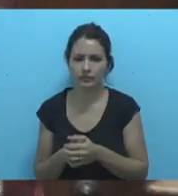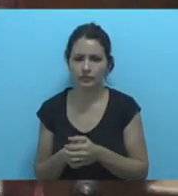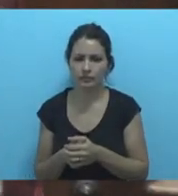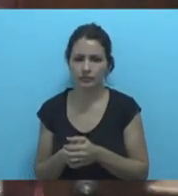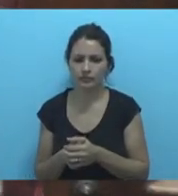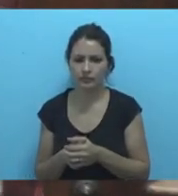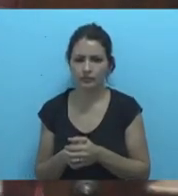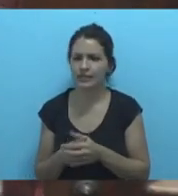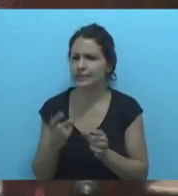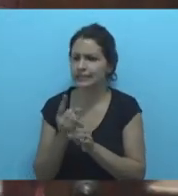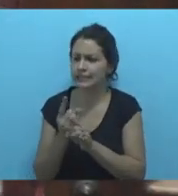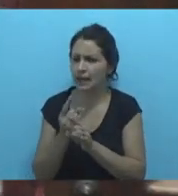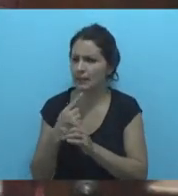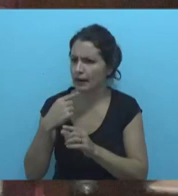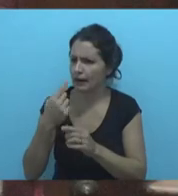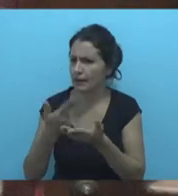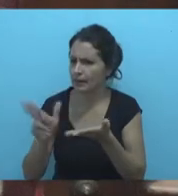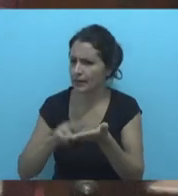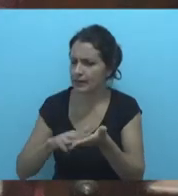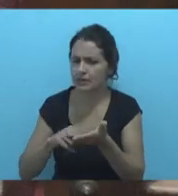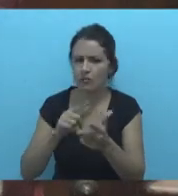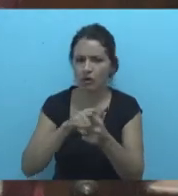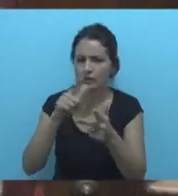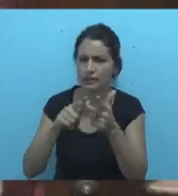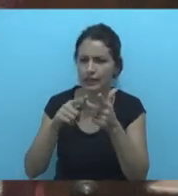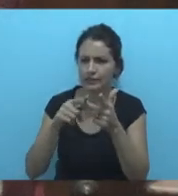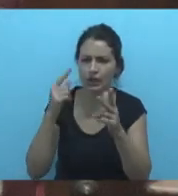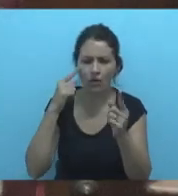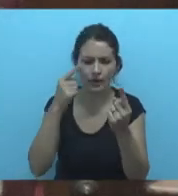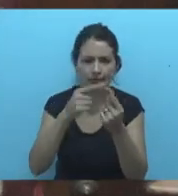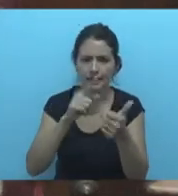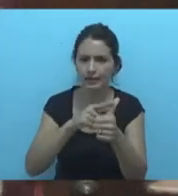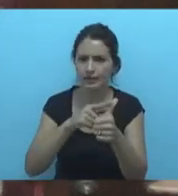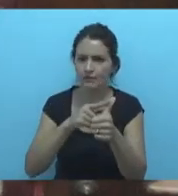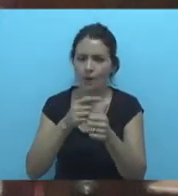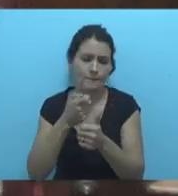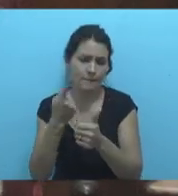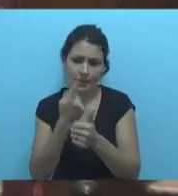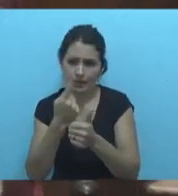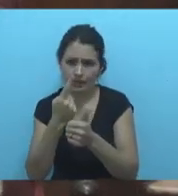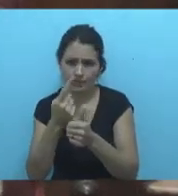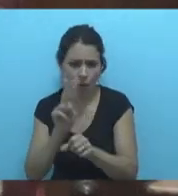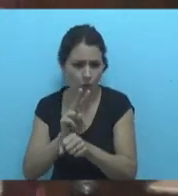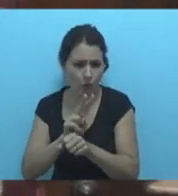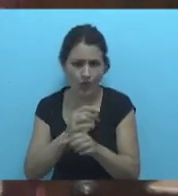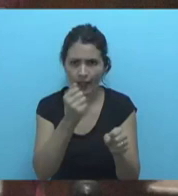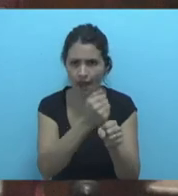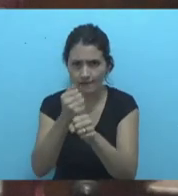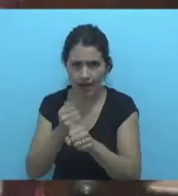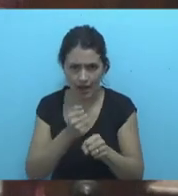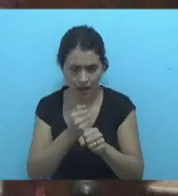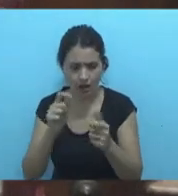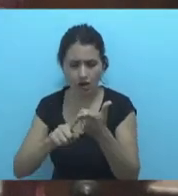tres objetivos fundamentales que le dieron origen a esta comisión, que eran la defensa de los puestos de trabajo, evitar la